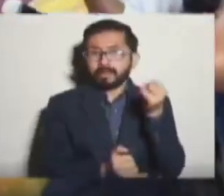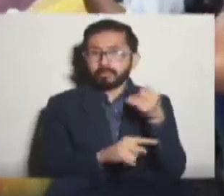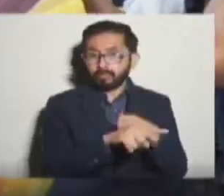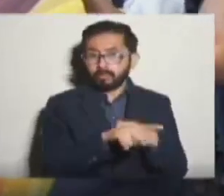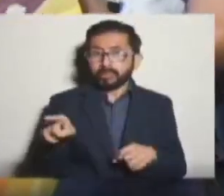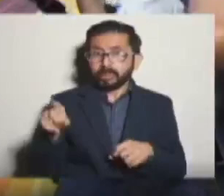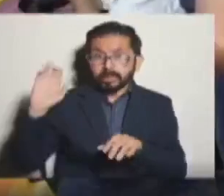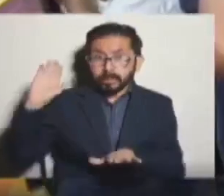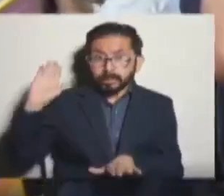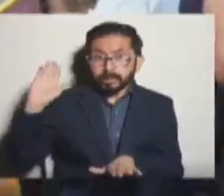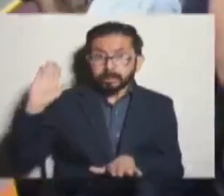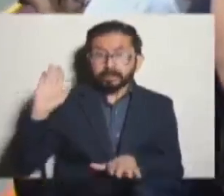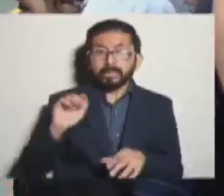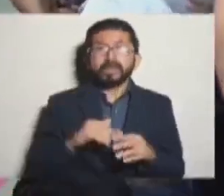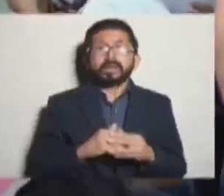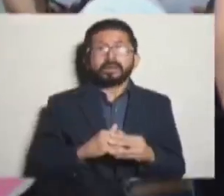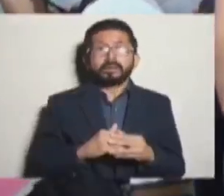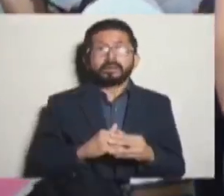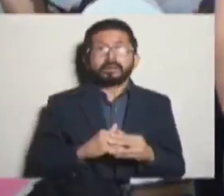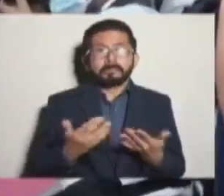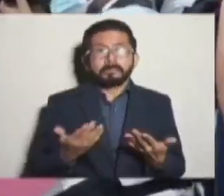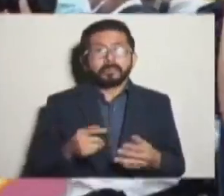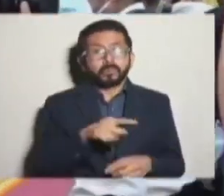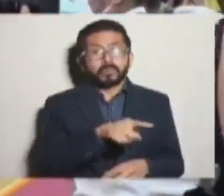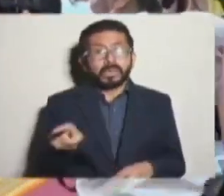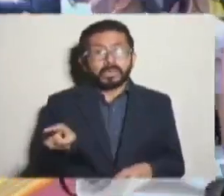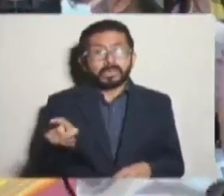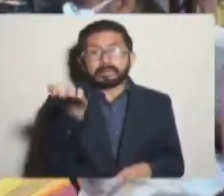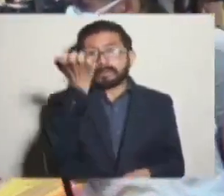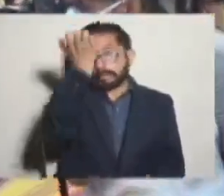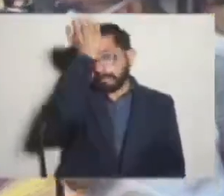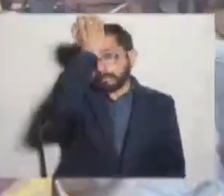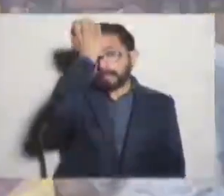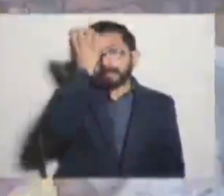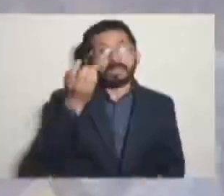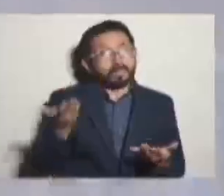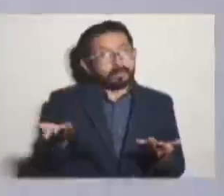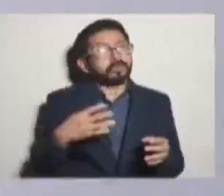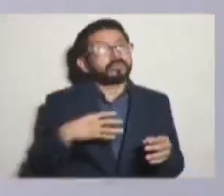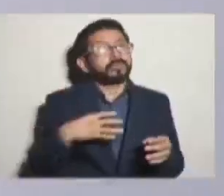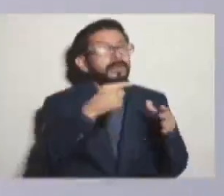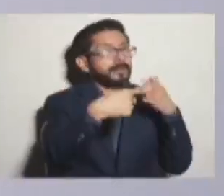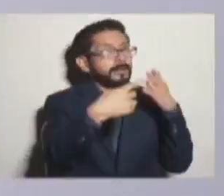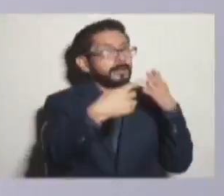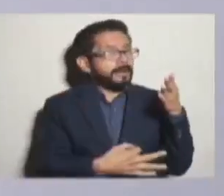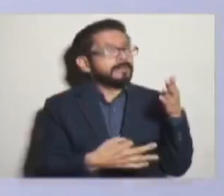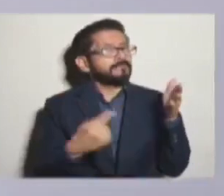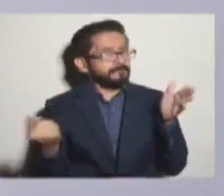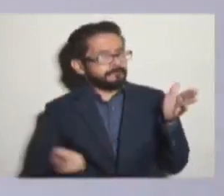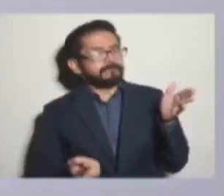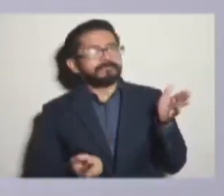por cuya infracción serán responsables conforme a la ley